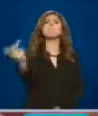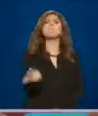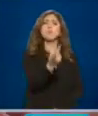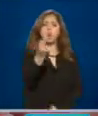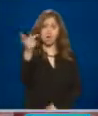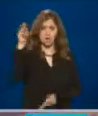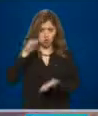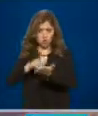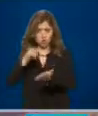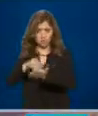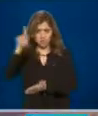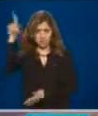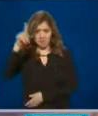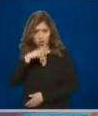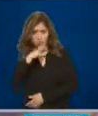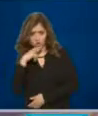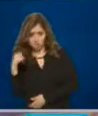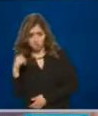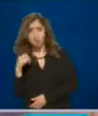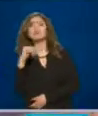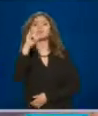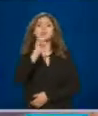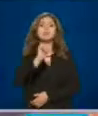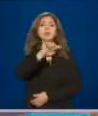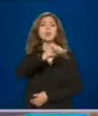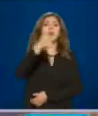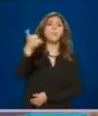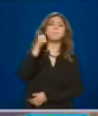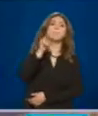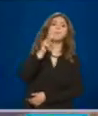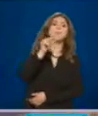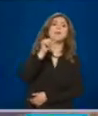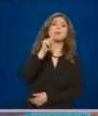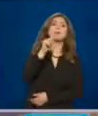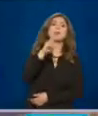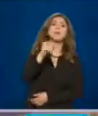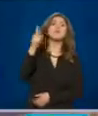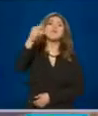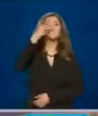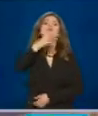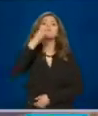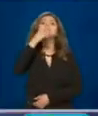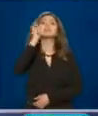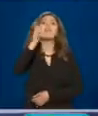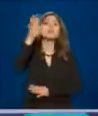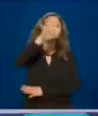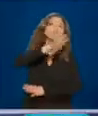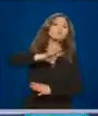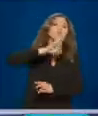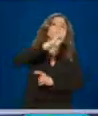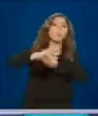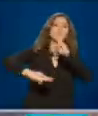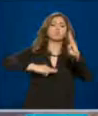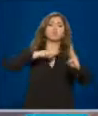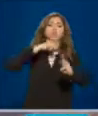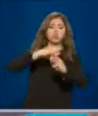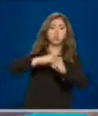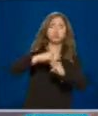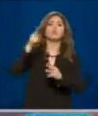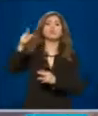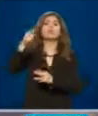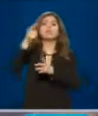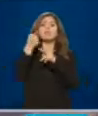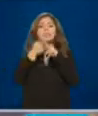y se hace fuera del Vaticano. En todos lados. En todos lados, es una fiesta universal. Es una fiesta que se